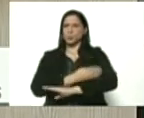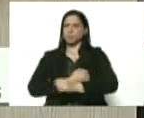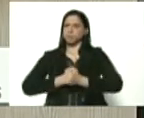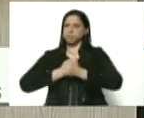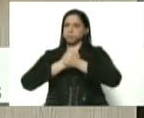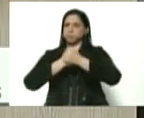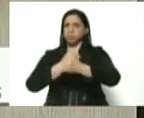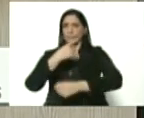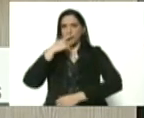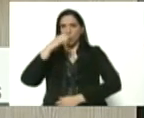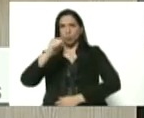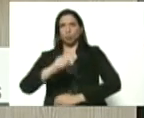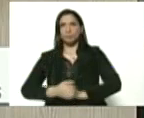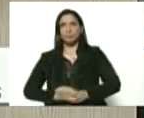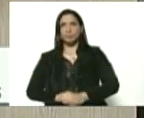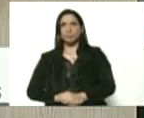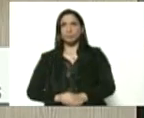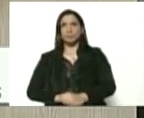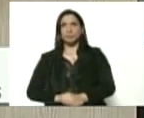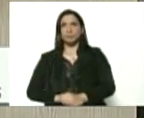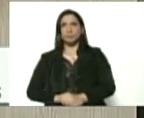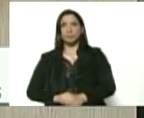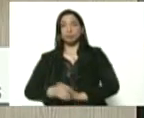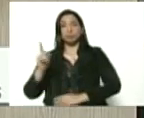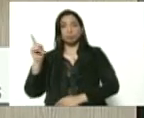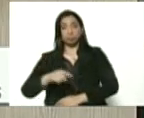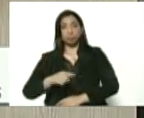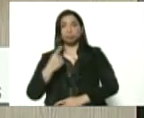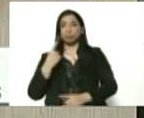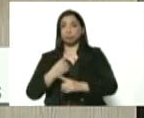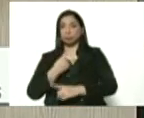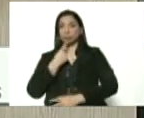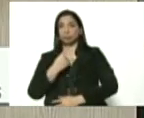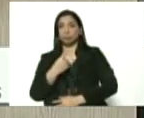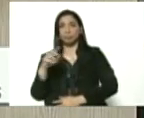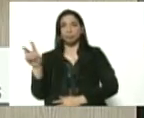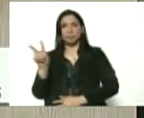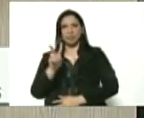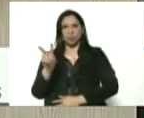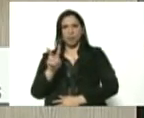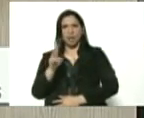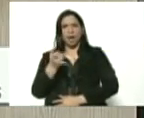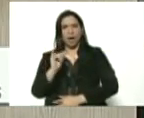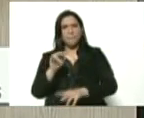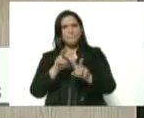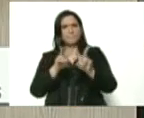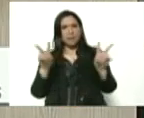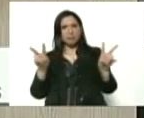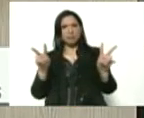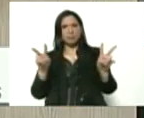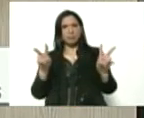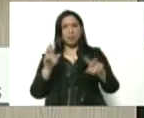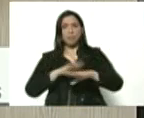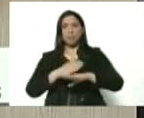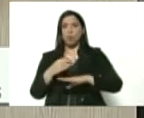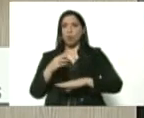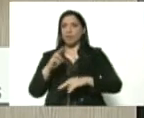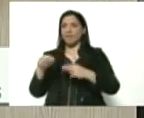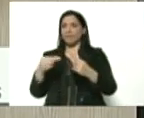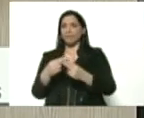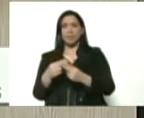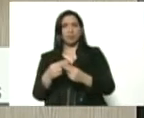de Nicolás Maduro. Y también hay que decirlo, Venezuela está en paz porque bajo ningún